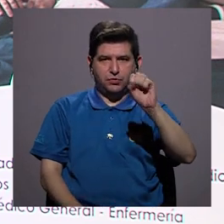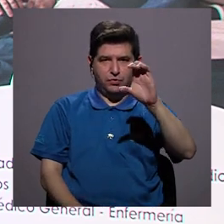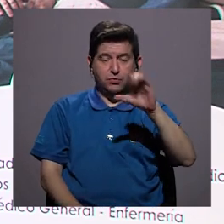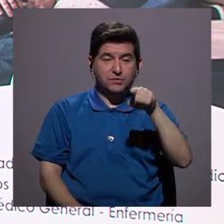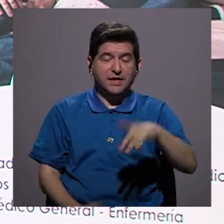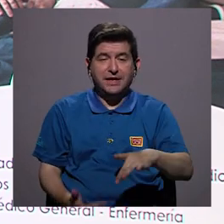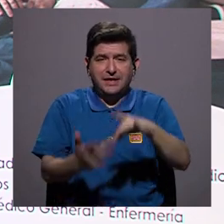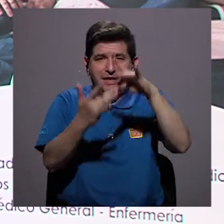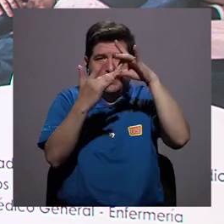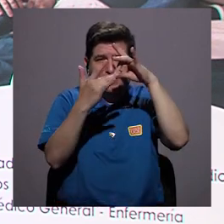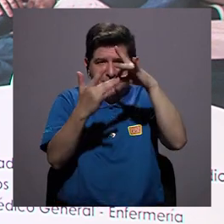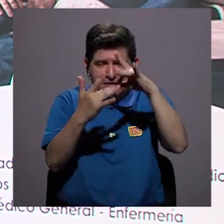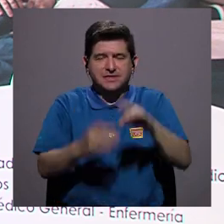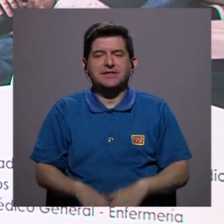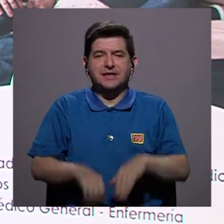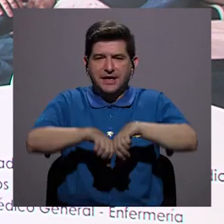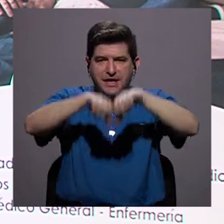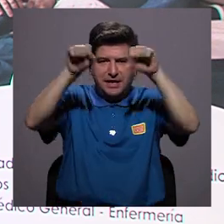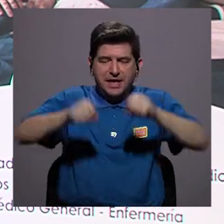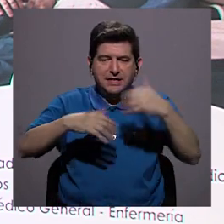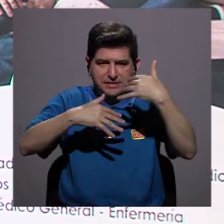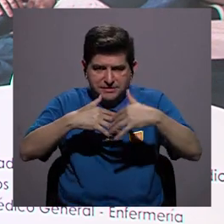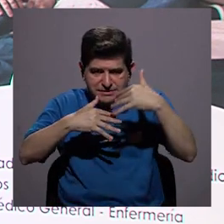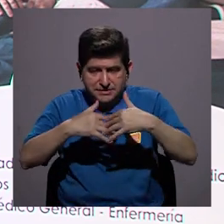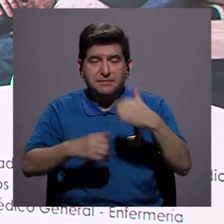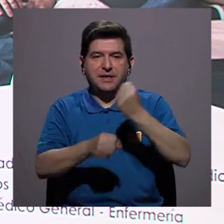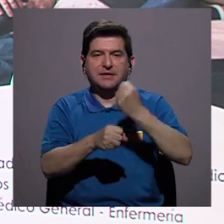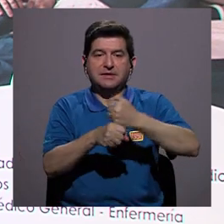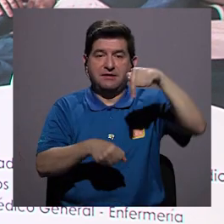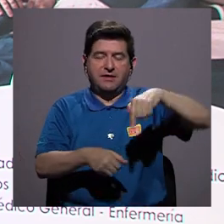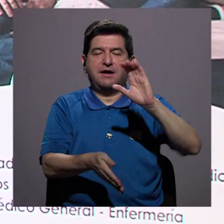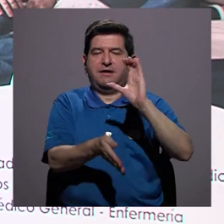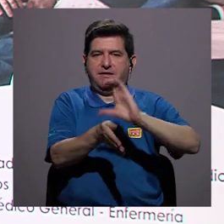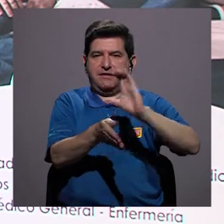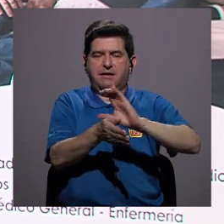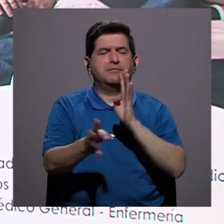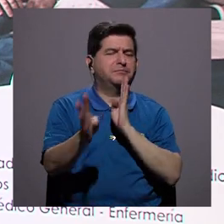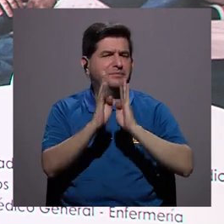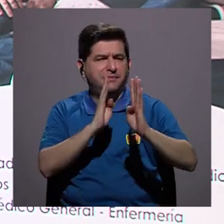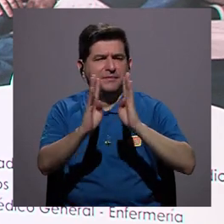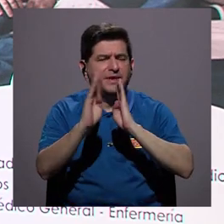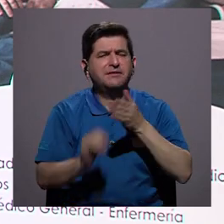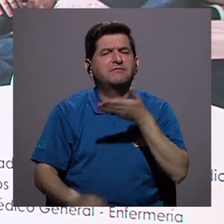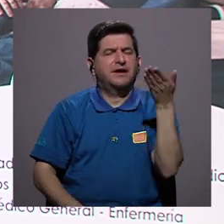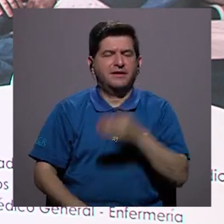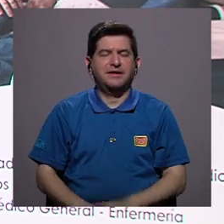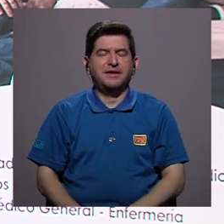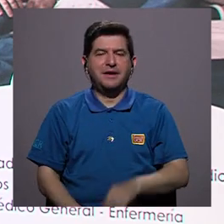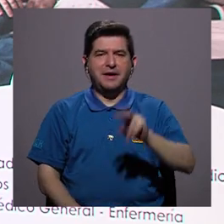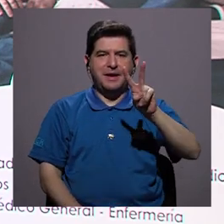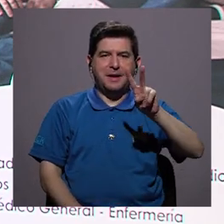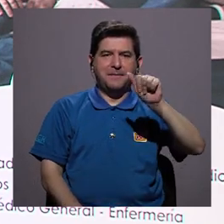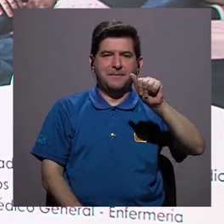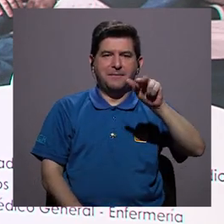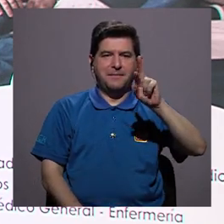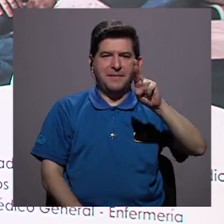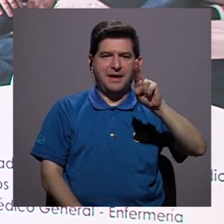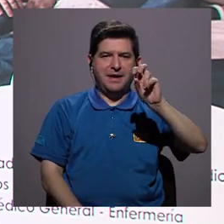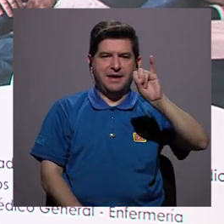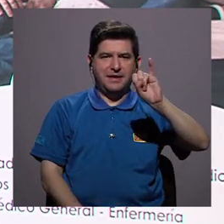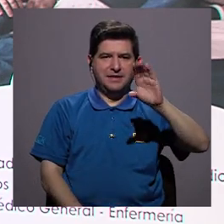invitado, especialista en vascular periférico, trabaja en esta clínica y nos conversará acerca de